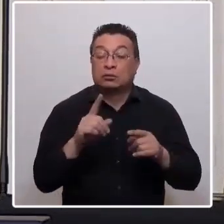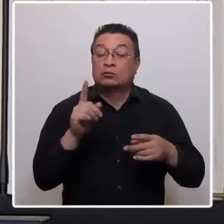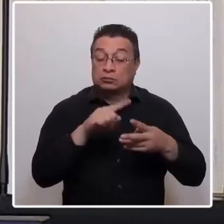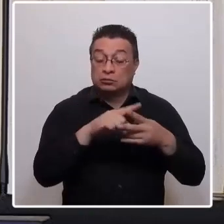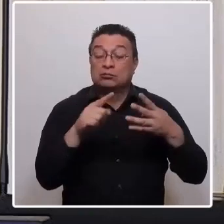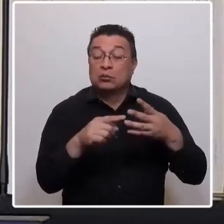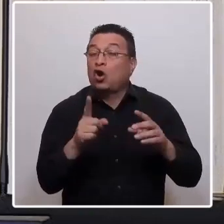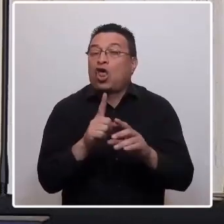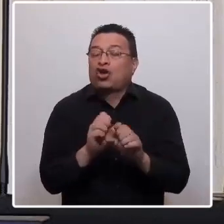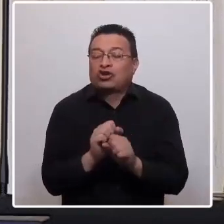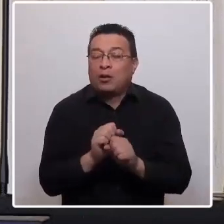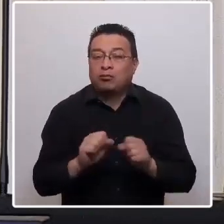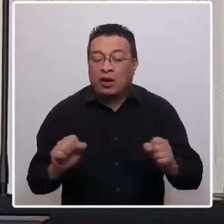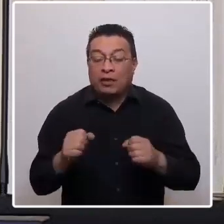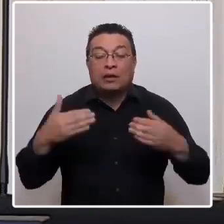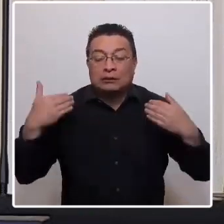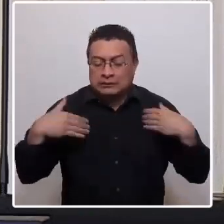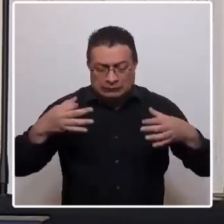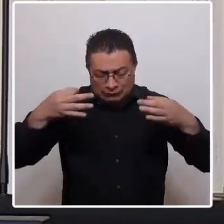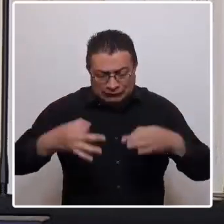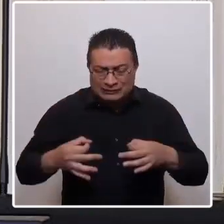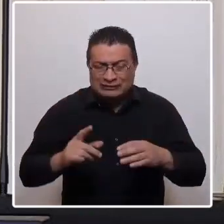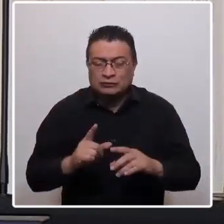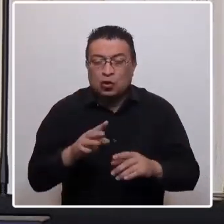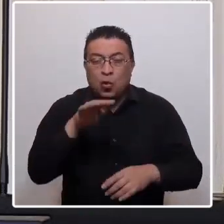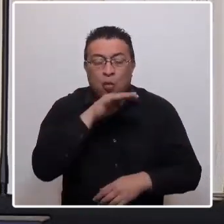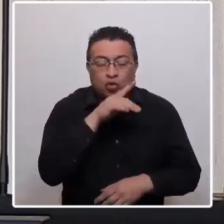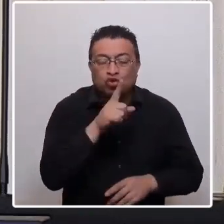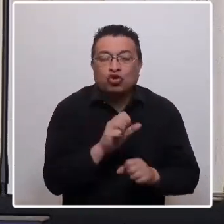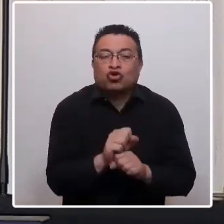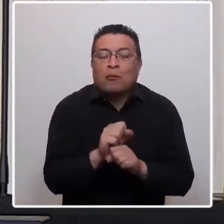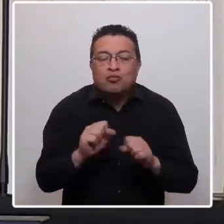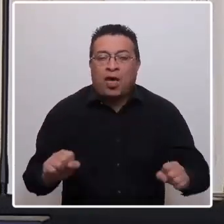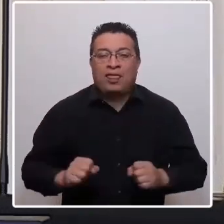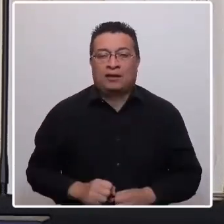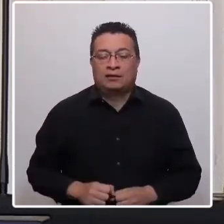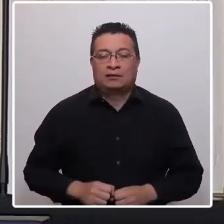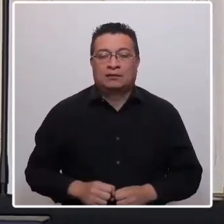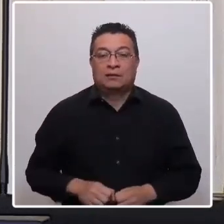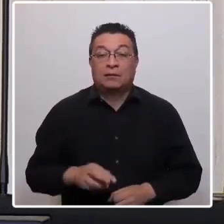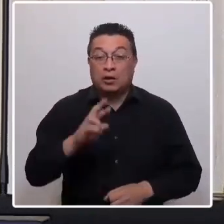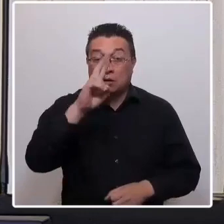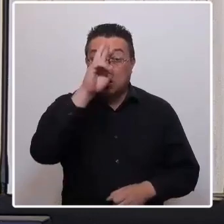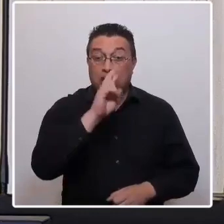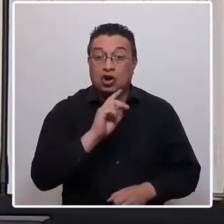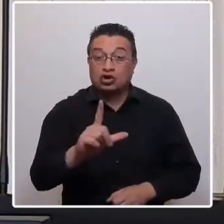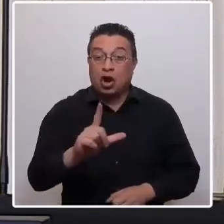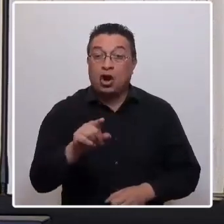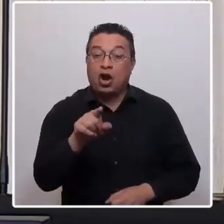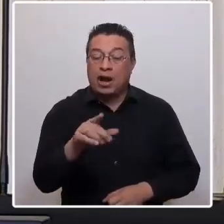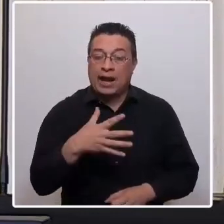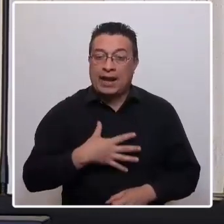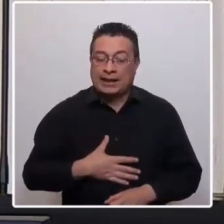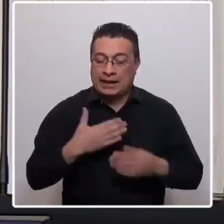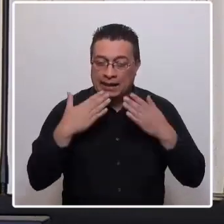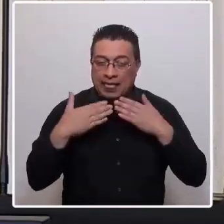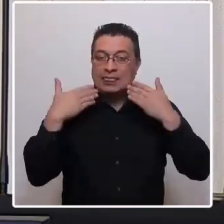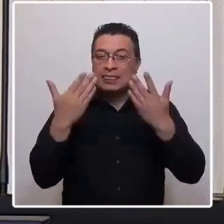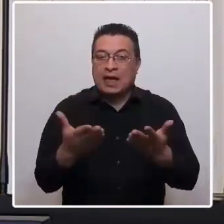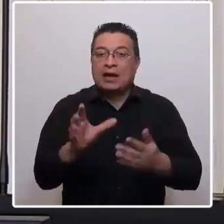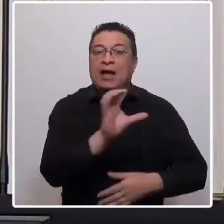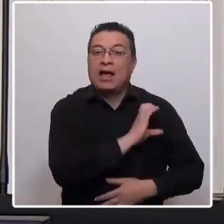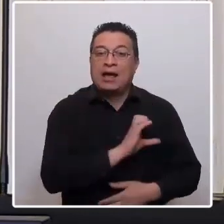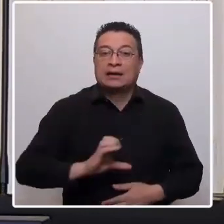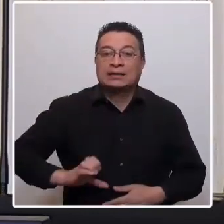hace imposible su ejercicio, es decir, su uso. El rol que se le pretende dar al Estado